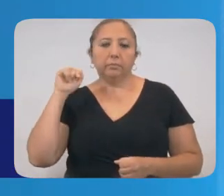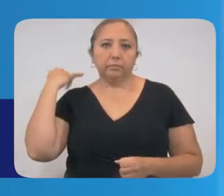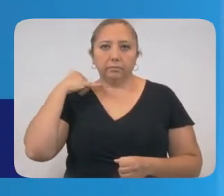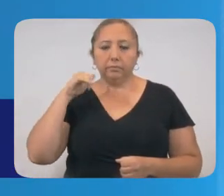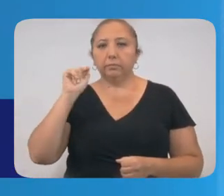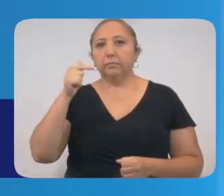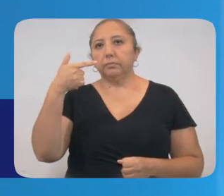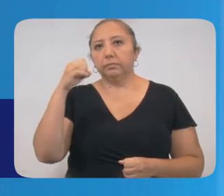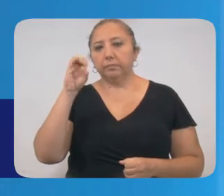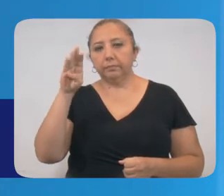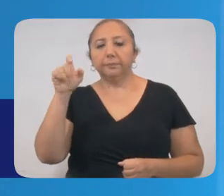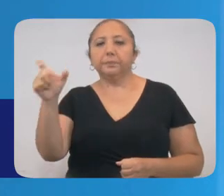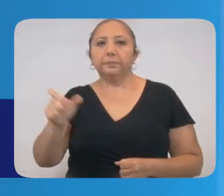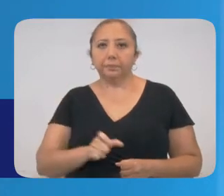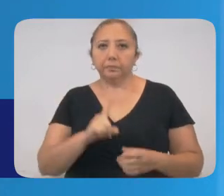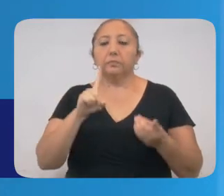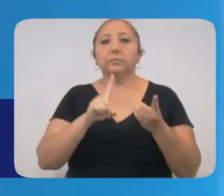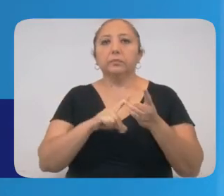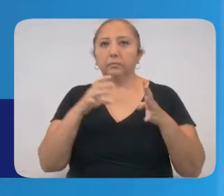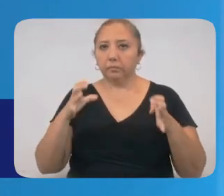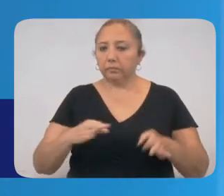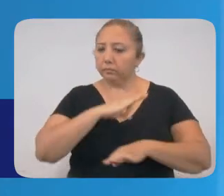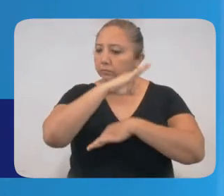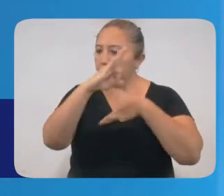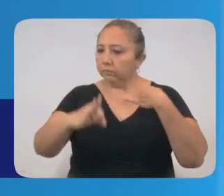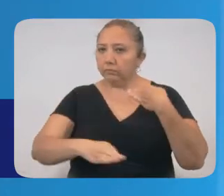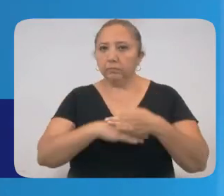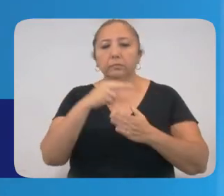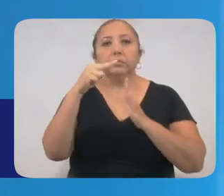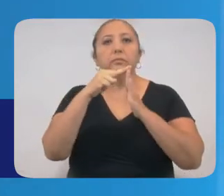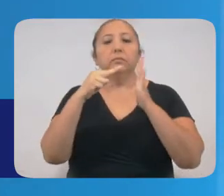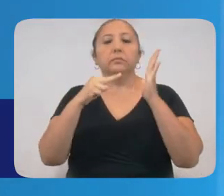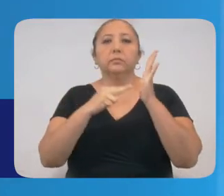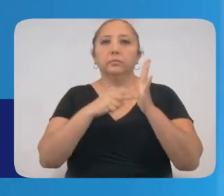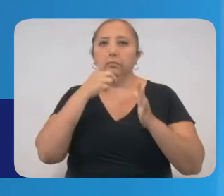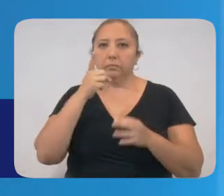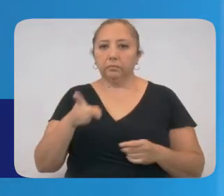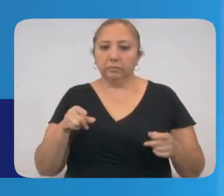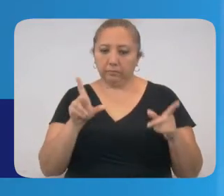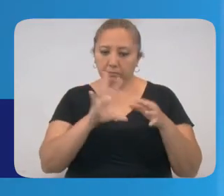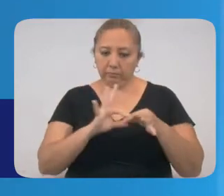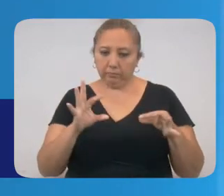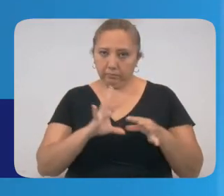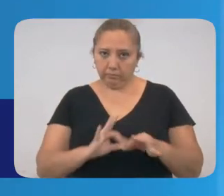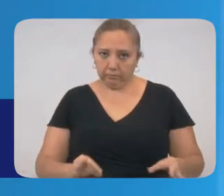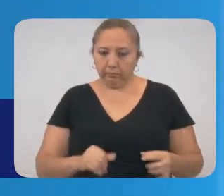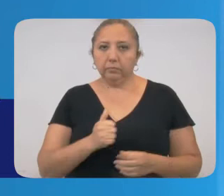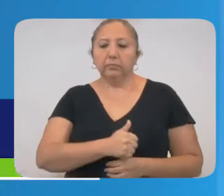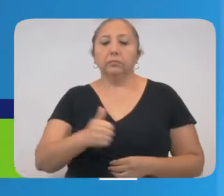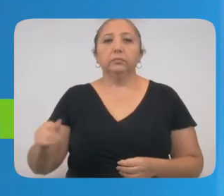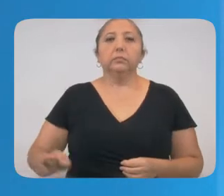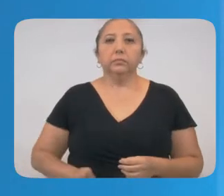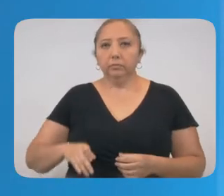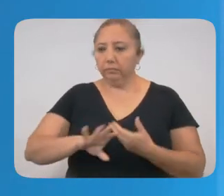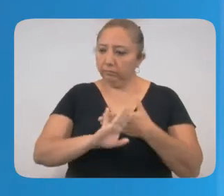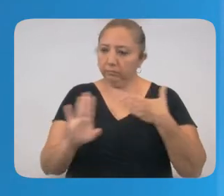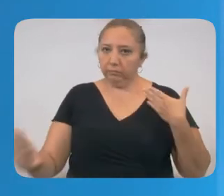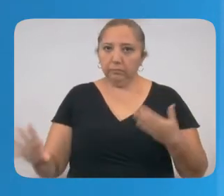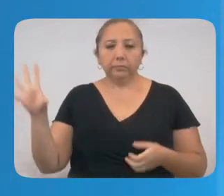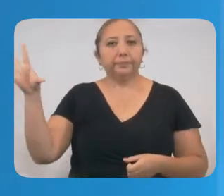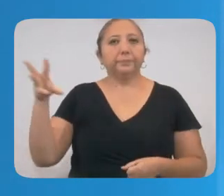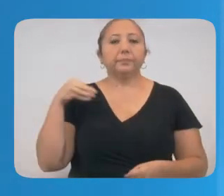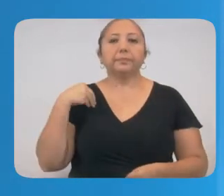reactivacion.yucatan.gob.mx, donde se encuentran todos los protocolos sanitarios específicos a cada giro comercial para prevenir y evitar contagios